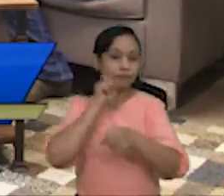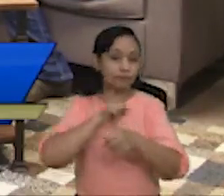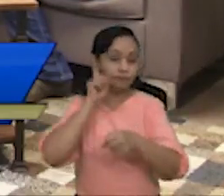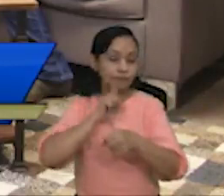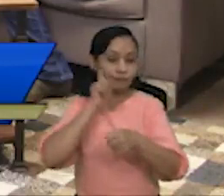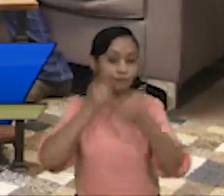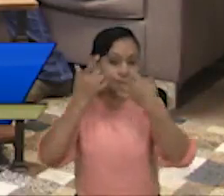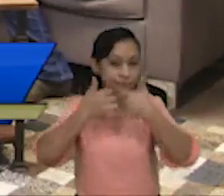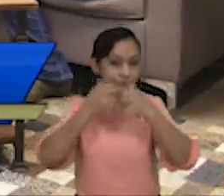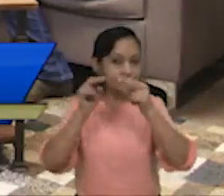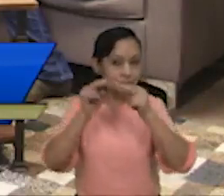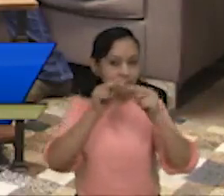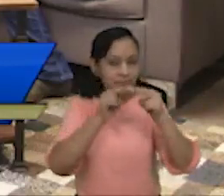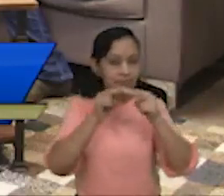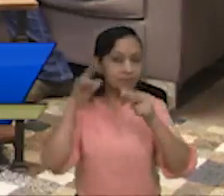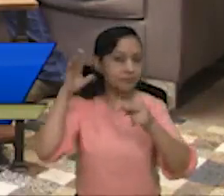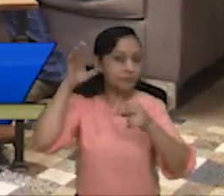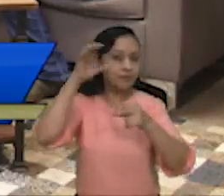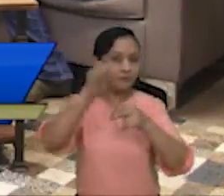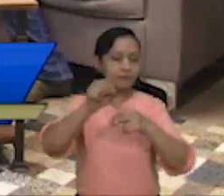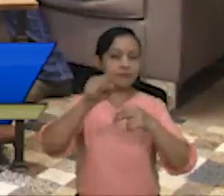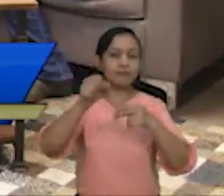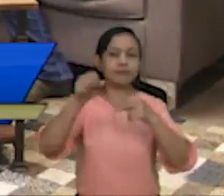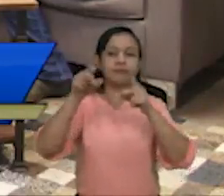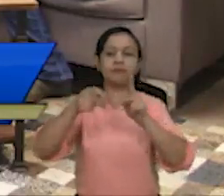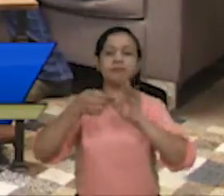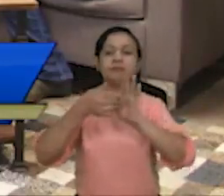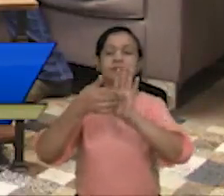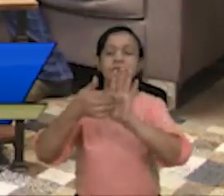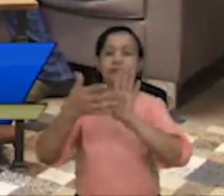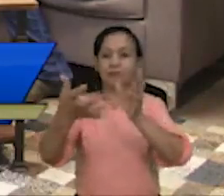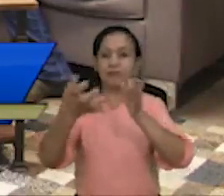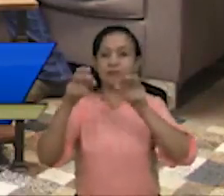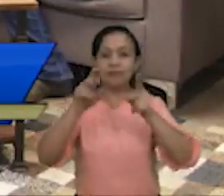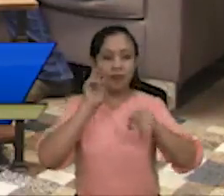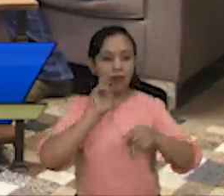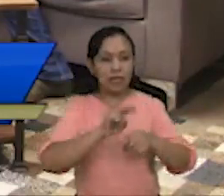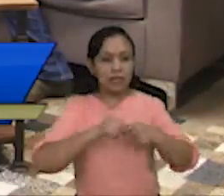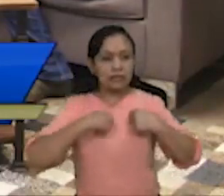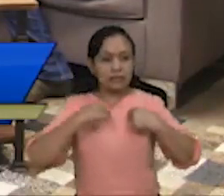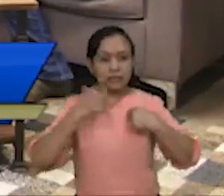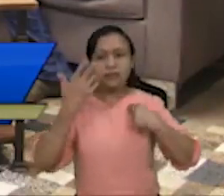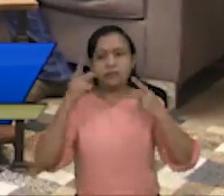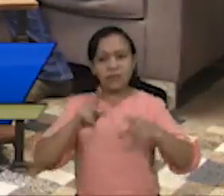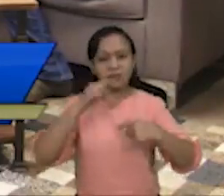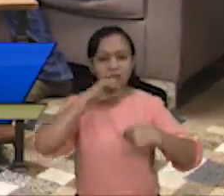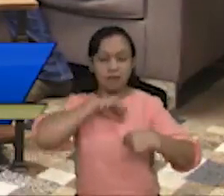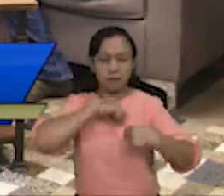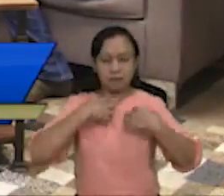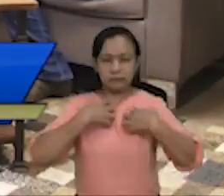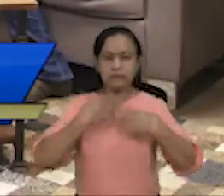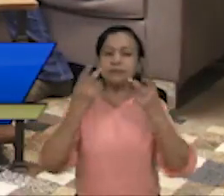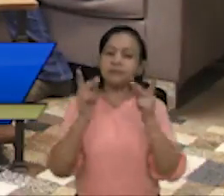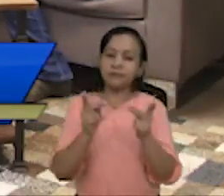político, ideológico, para precisamente llevarle a la gente eso, lo que yo quiero que la gente sepa y no lo que realmente es lo que